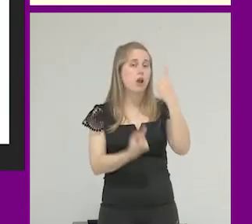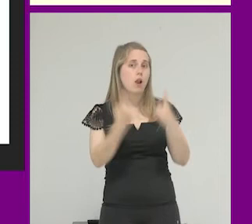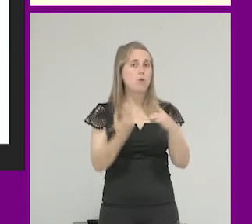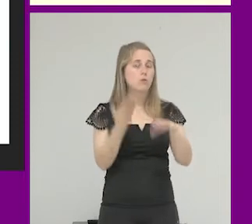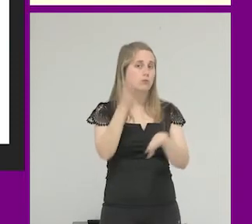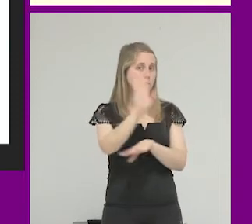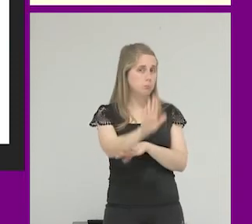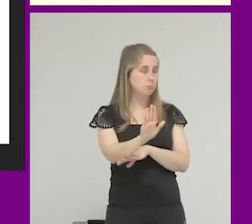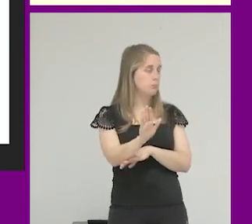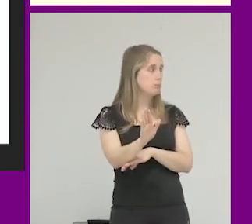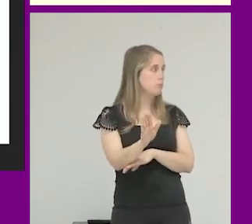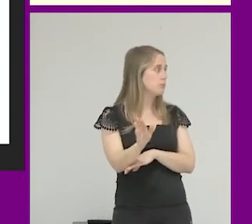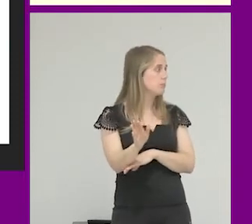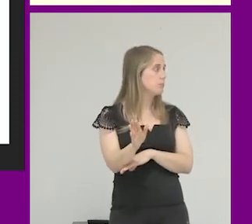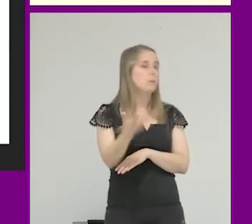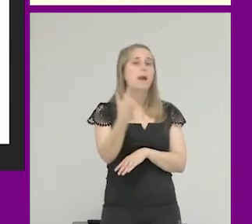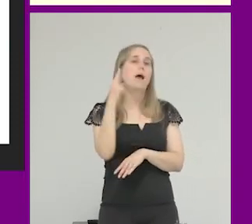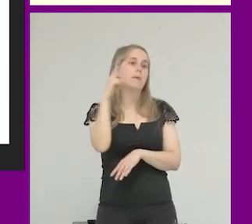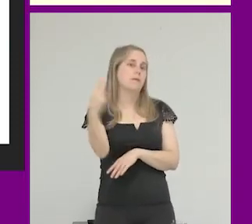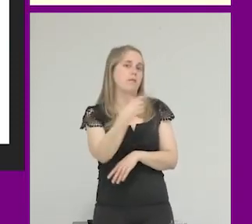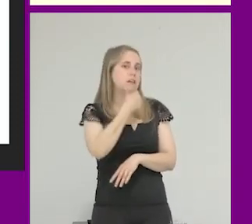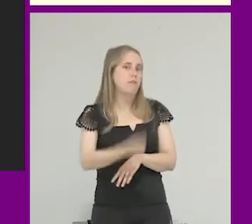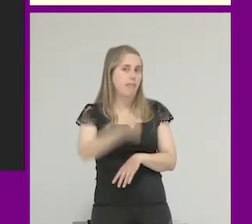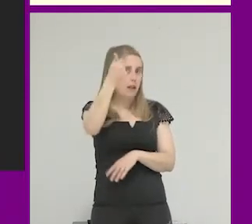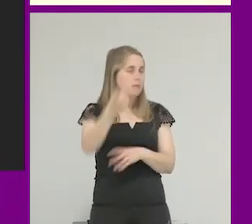genituen pues, errazago ikusteko,